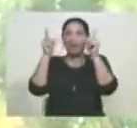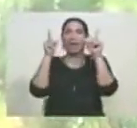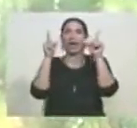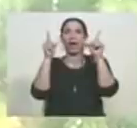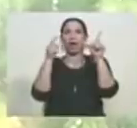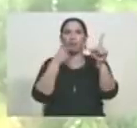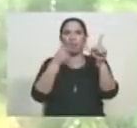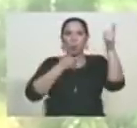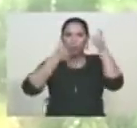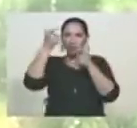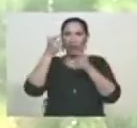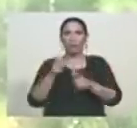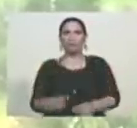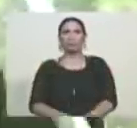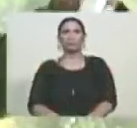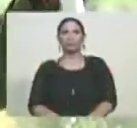comandante.